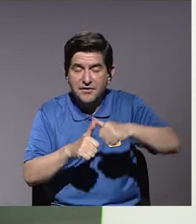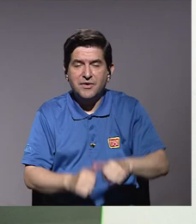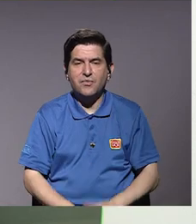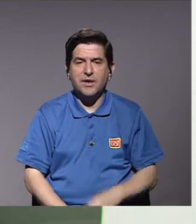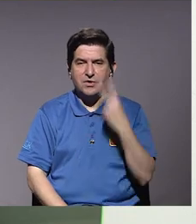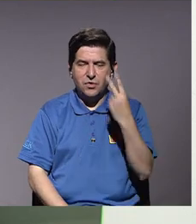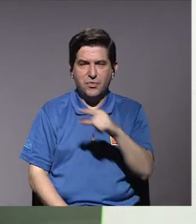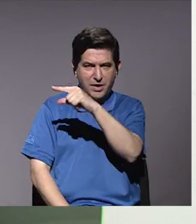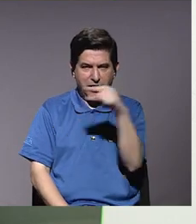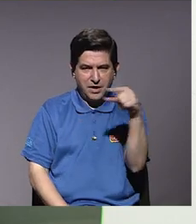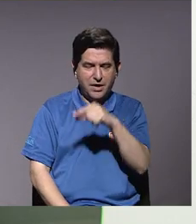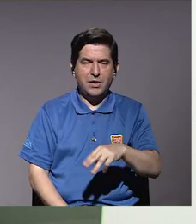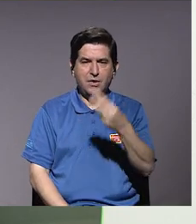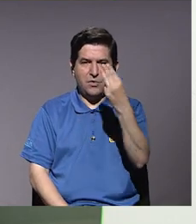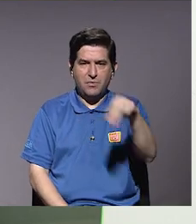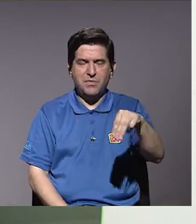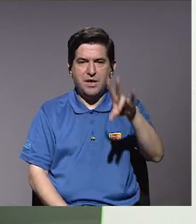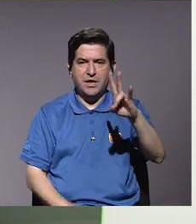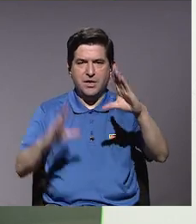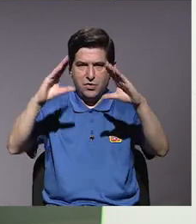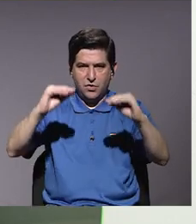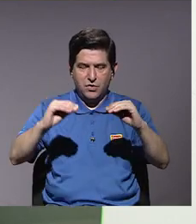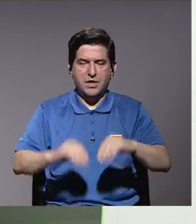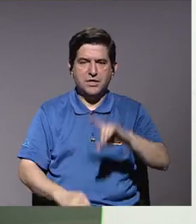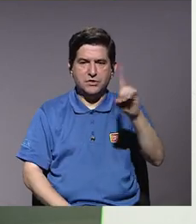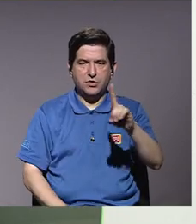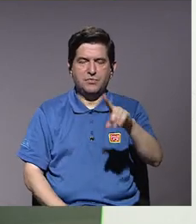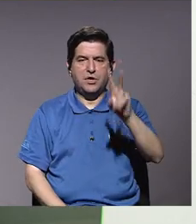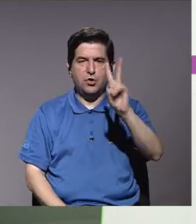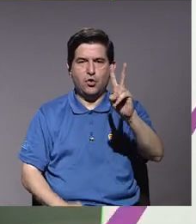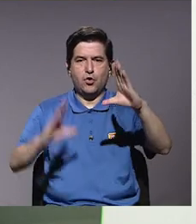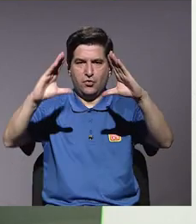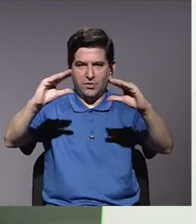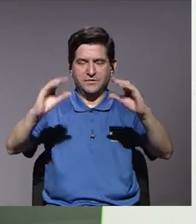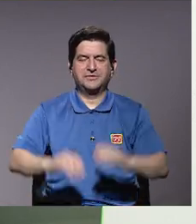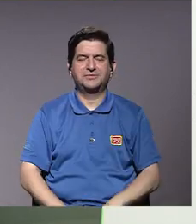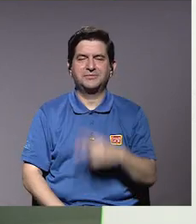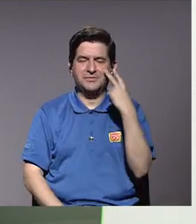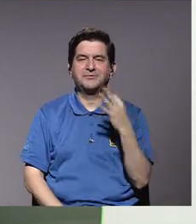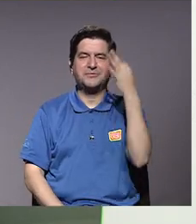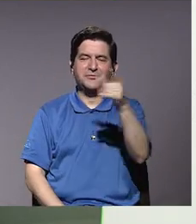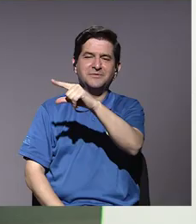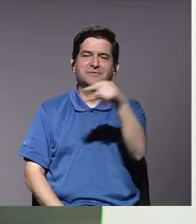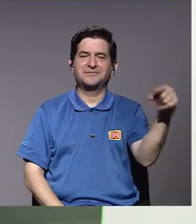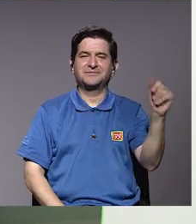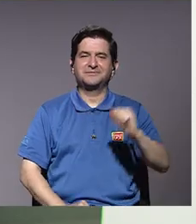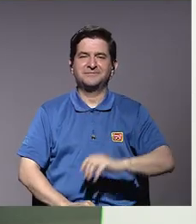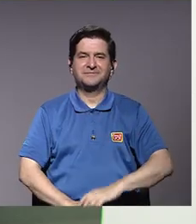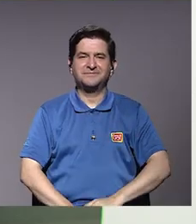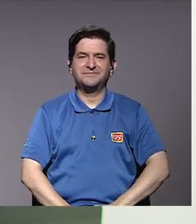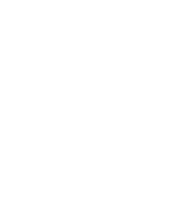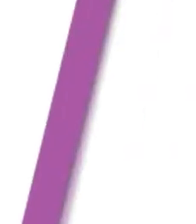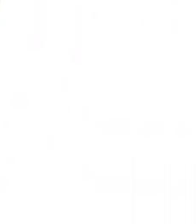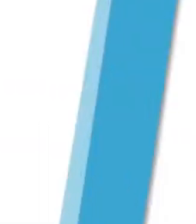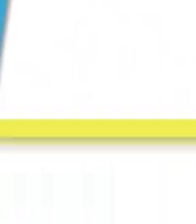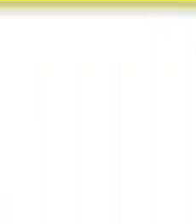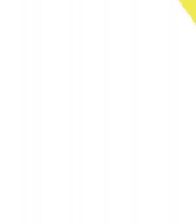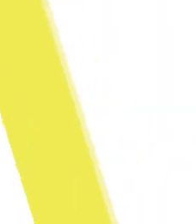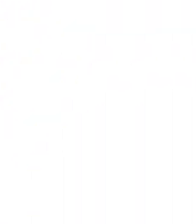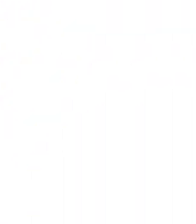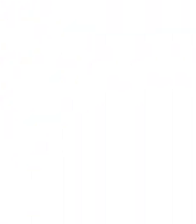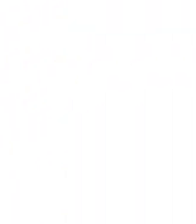yoquierovivirmejor@ucr.ac.cr. Y no se olvide de vernos todas las semanas, los miércoles a las 7 de la noche y los domingos a las 2 de la tarde. Hasta la próxima semana.